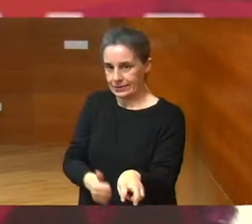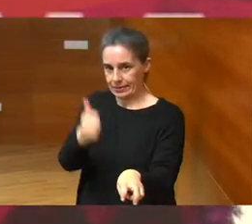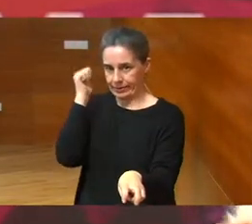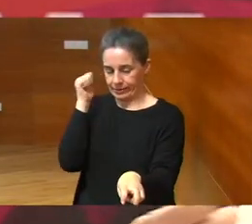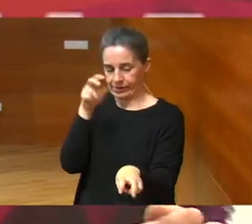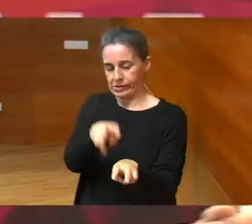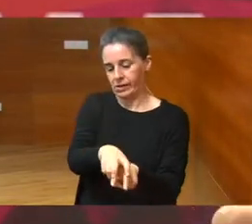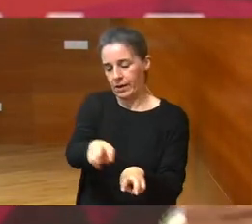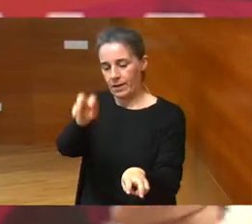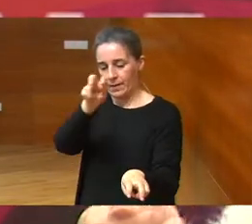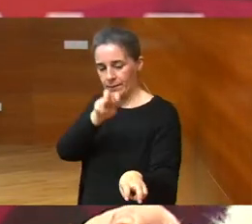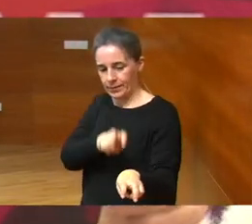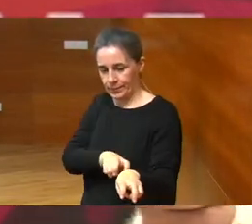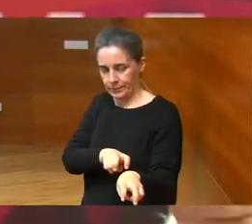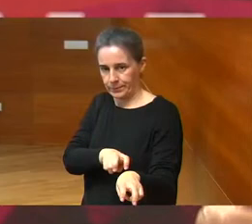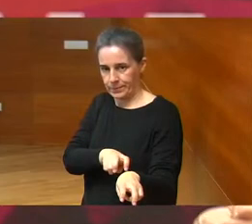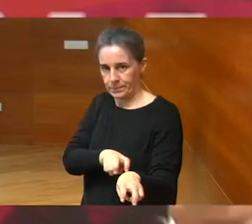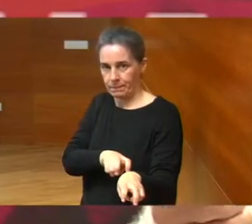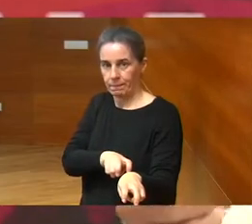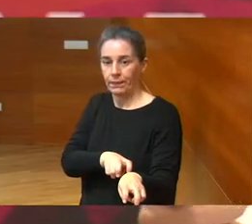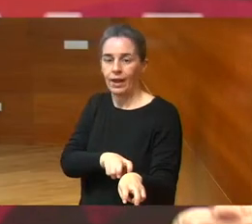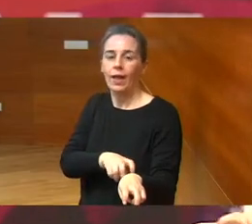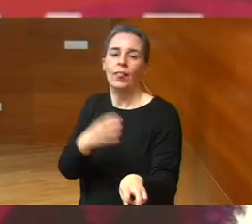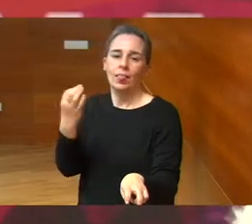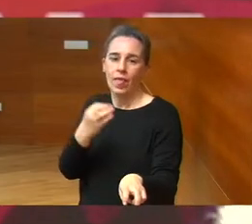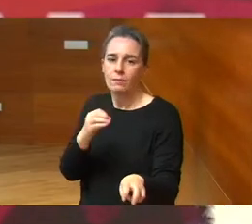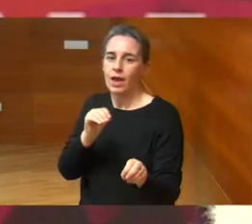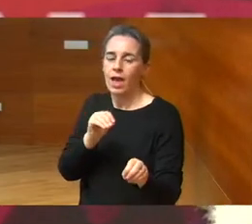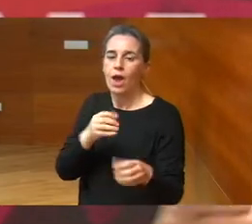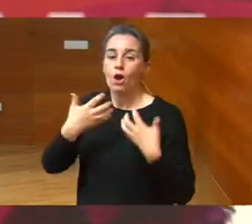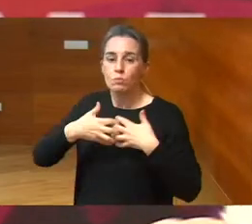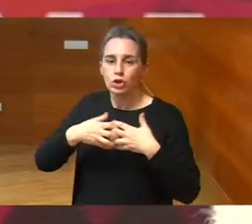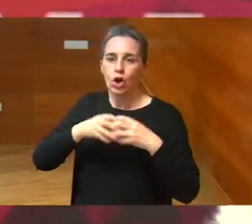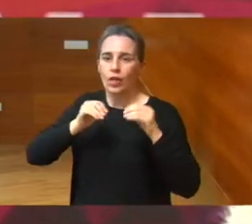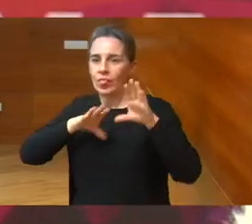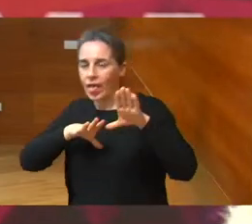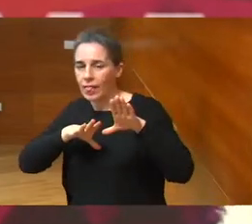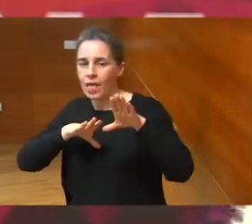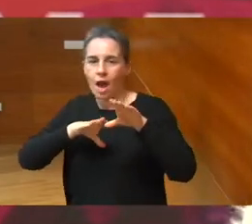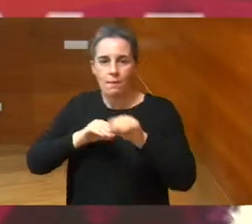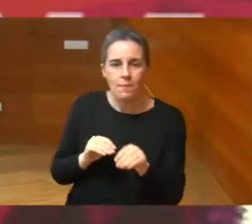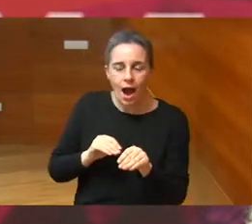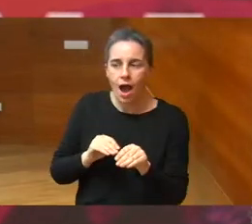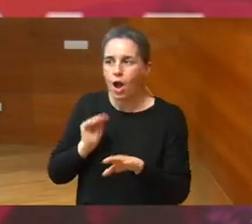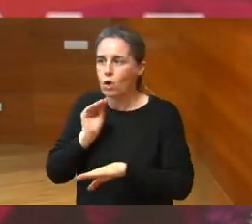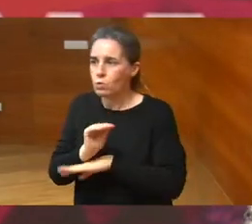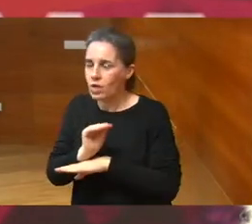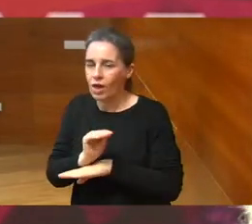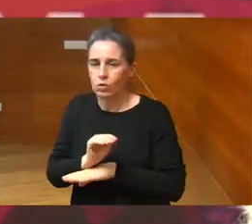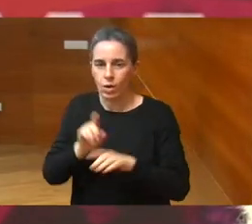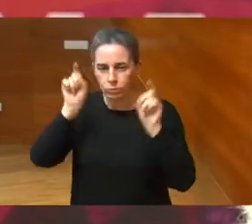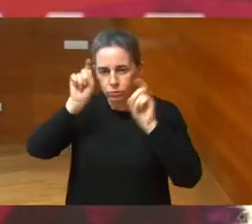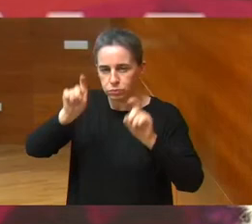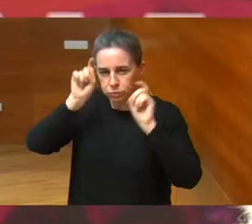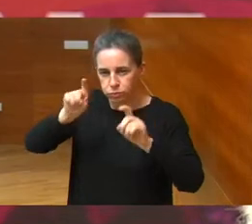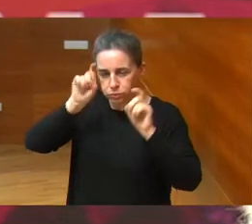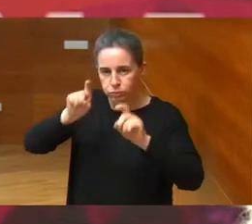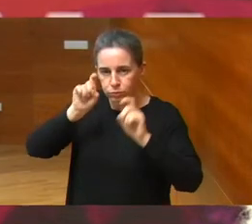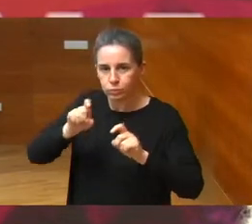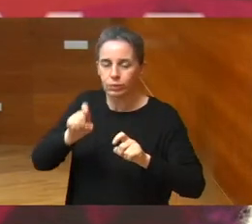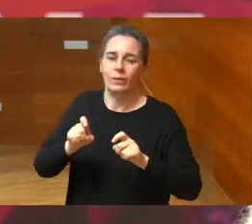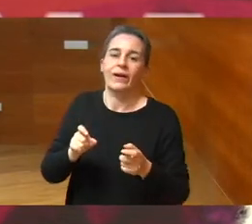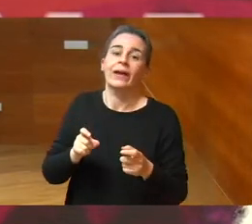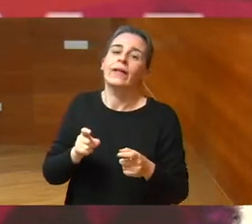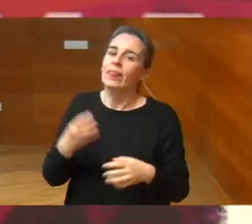Bueno este caso el encende motor apaga motor tal no sé qué hay dentro de por aquí cuidado estas cosas no pero quiero decir que sí